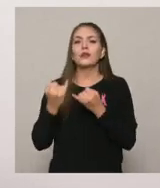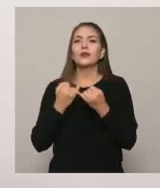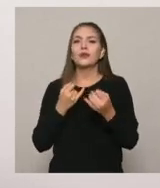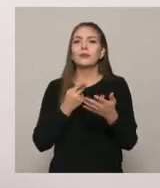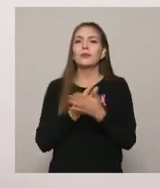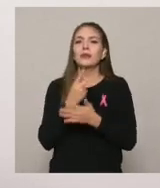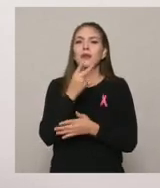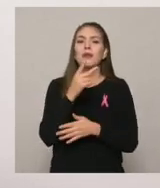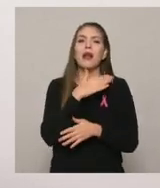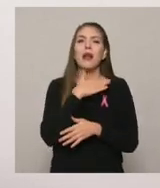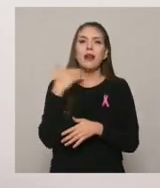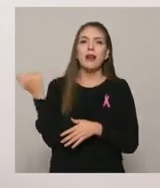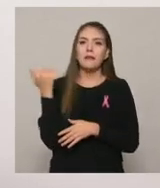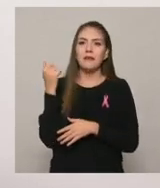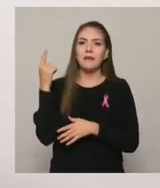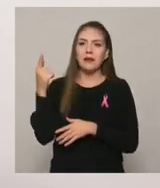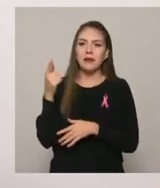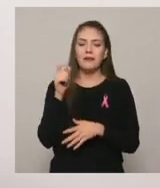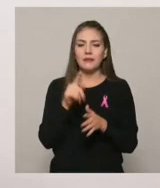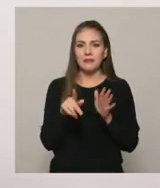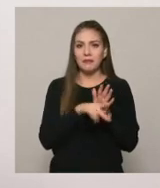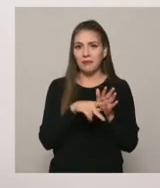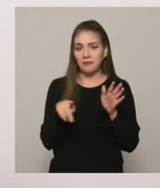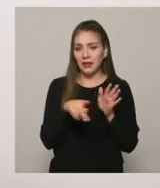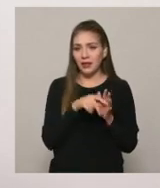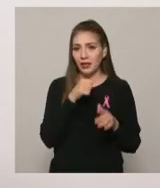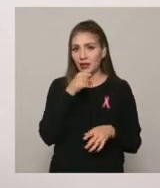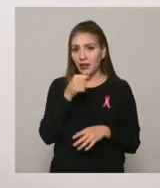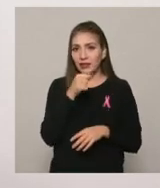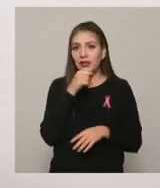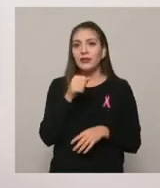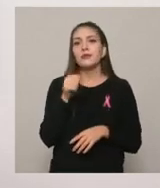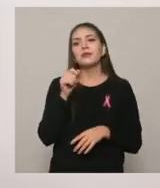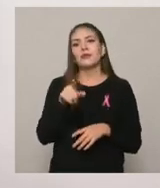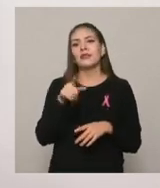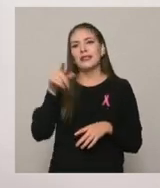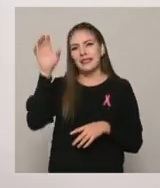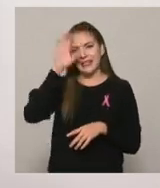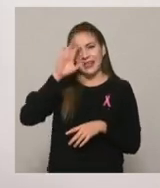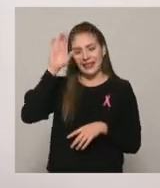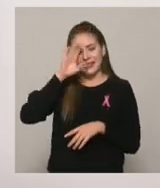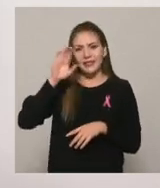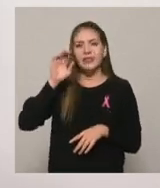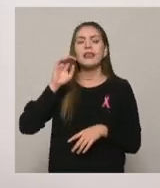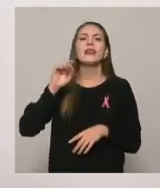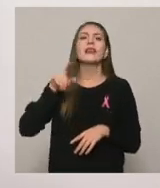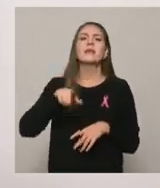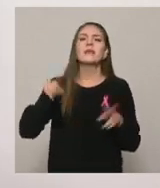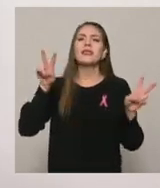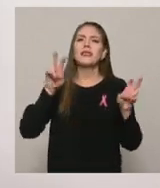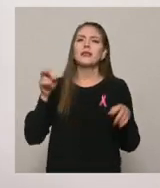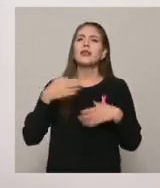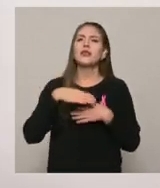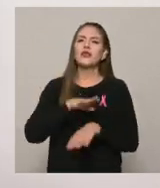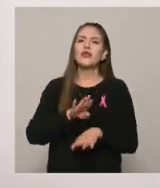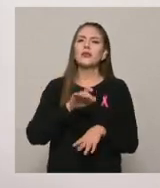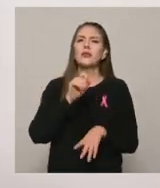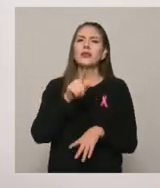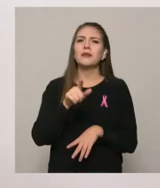de periodismo, el Walter Reuter, con un tema diferente a periodismo de ciencia, que fue un tema sobre violencia